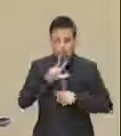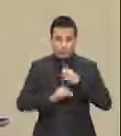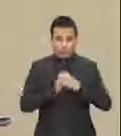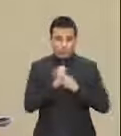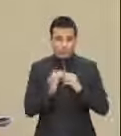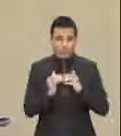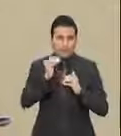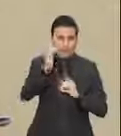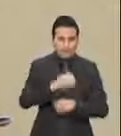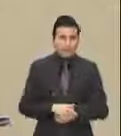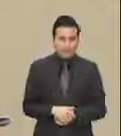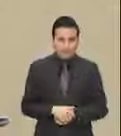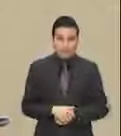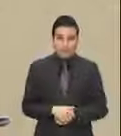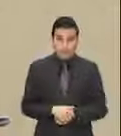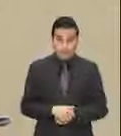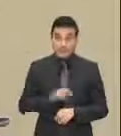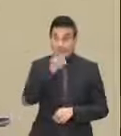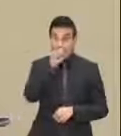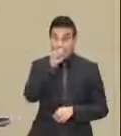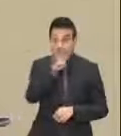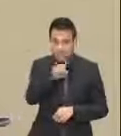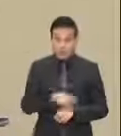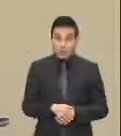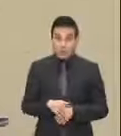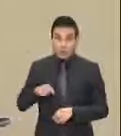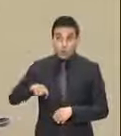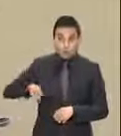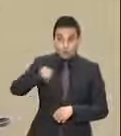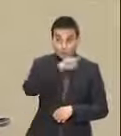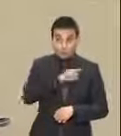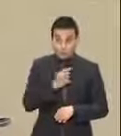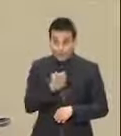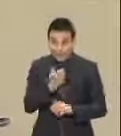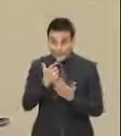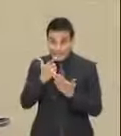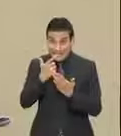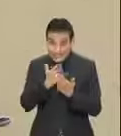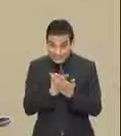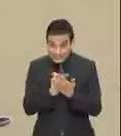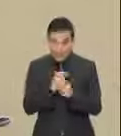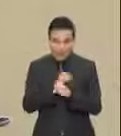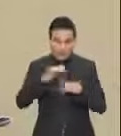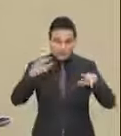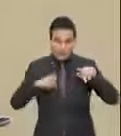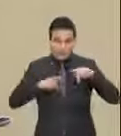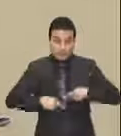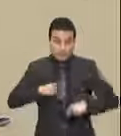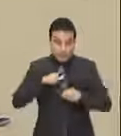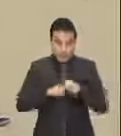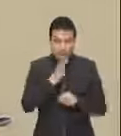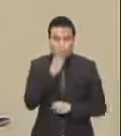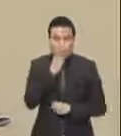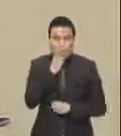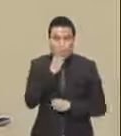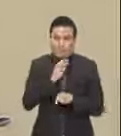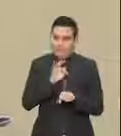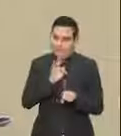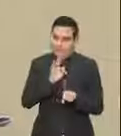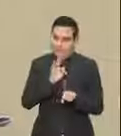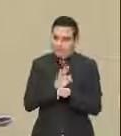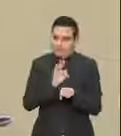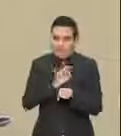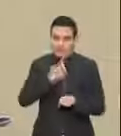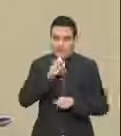es defensa que hemos realizado de la confidencialidad de los datos personales y de su protección durante casi tres décadas